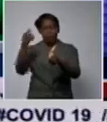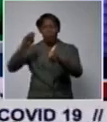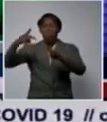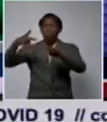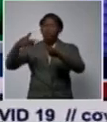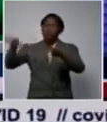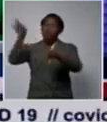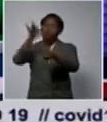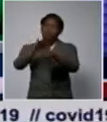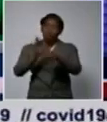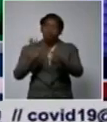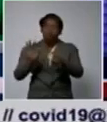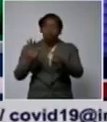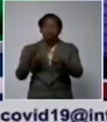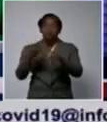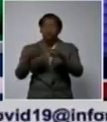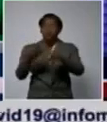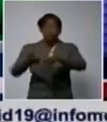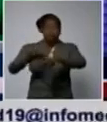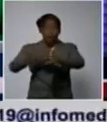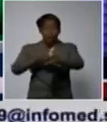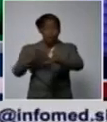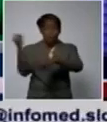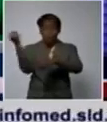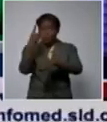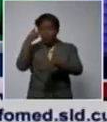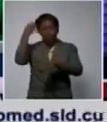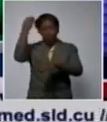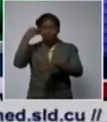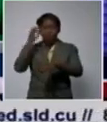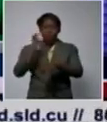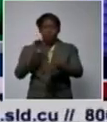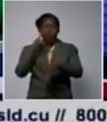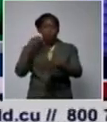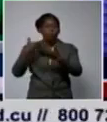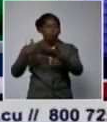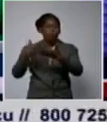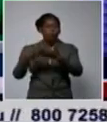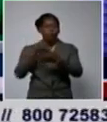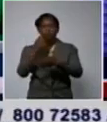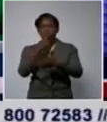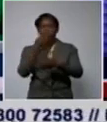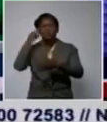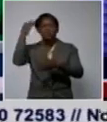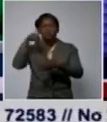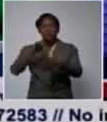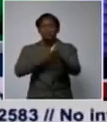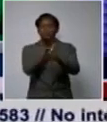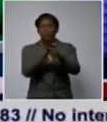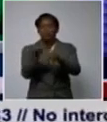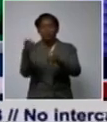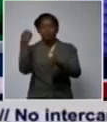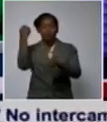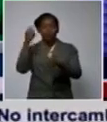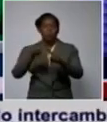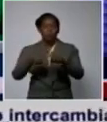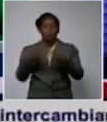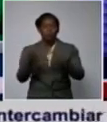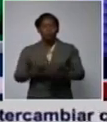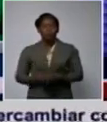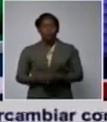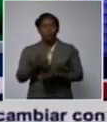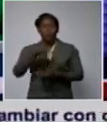y al mismo tiempo paralelo un dengue. ¿Por qué? Porque en Cuba, aunque no hemos tenido